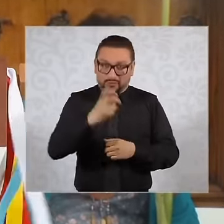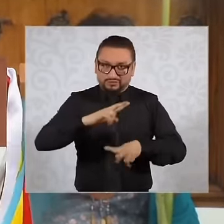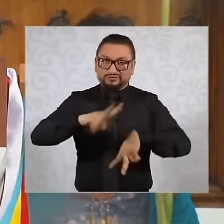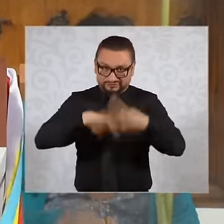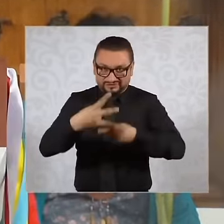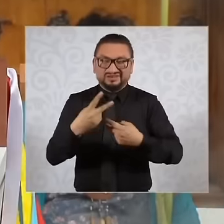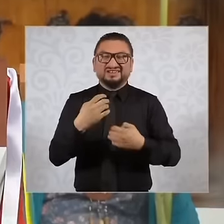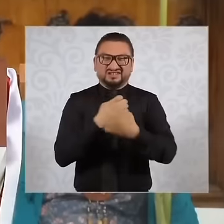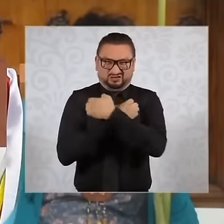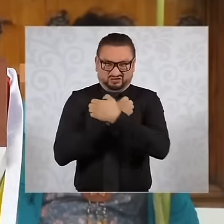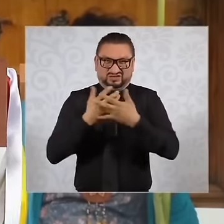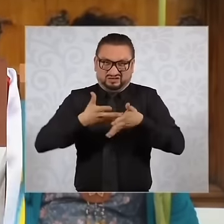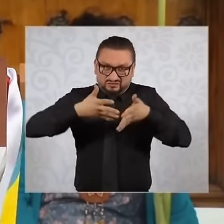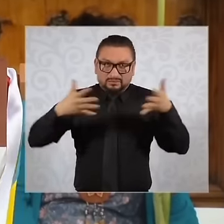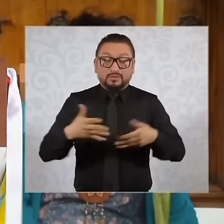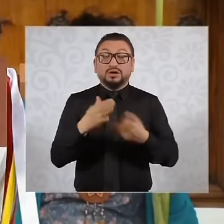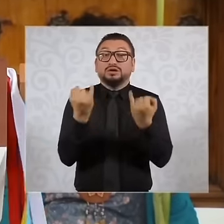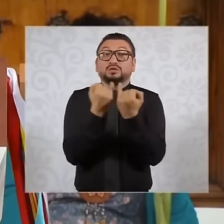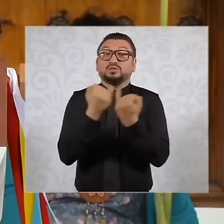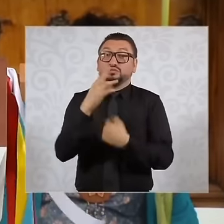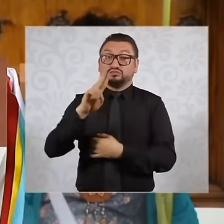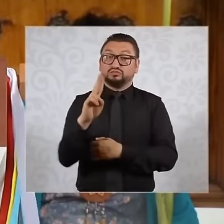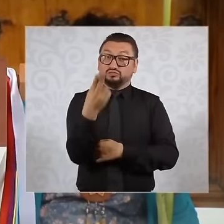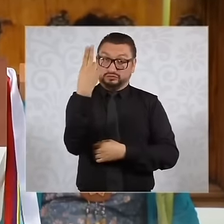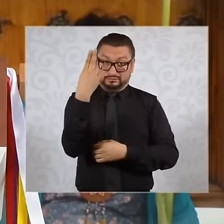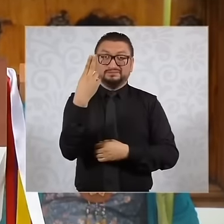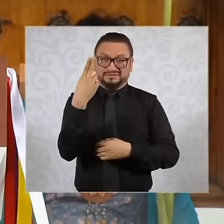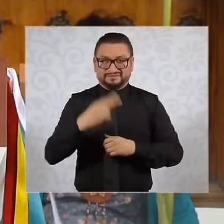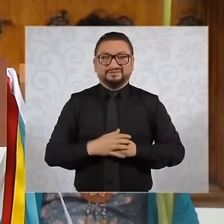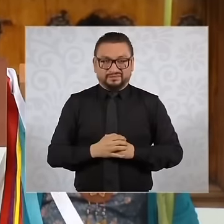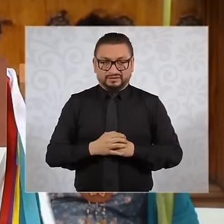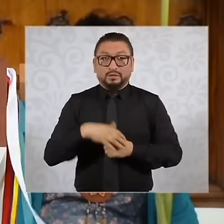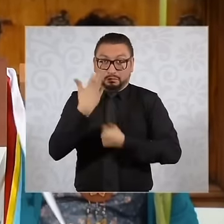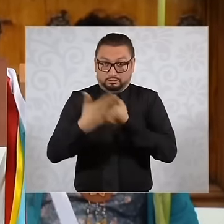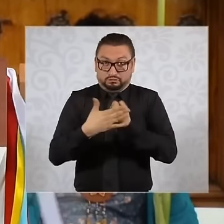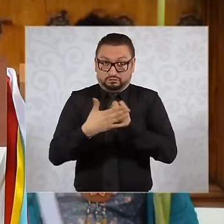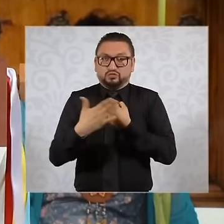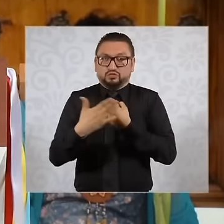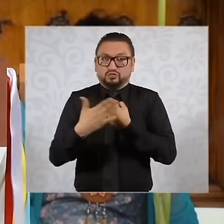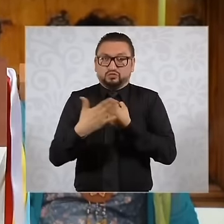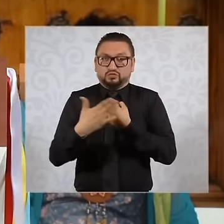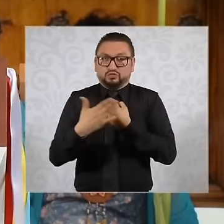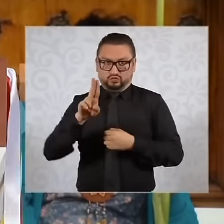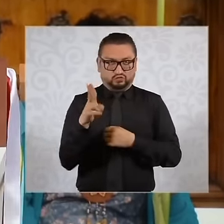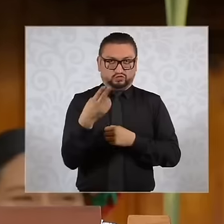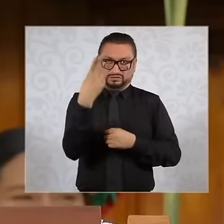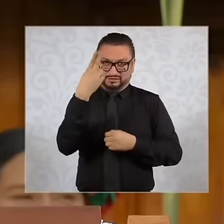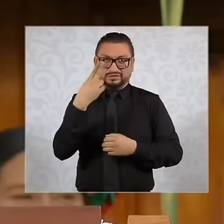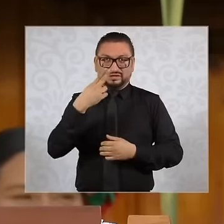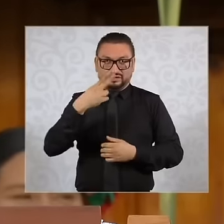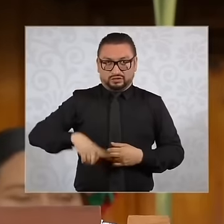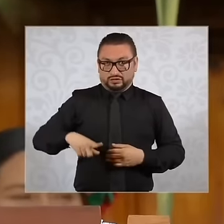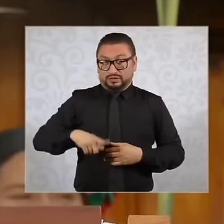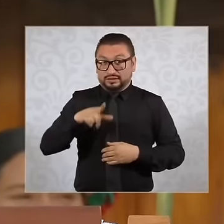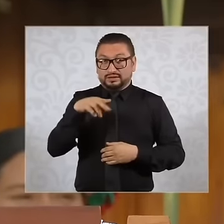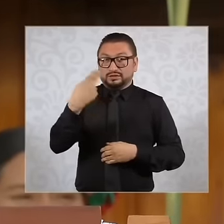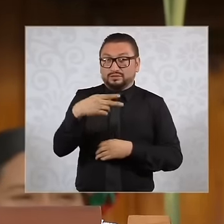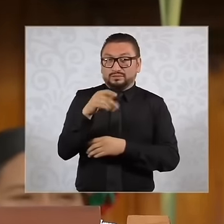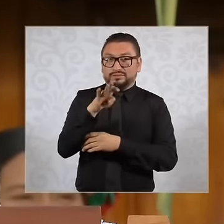la educación superior. Vamos a consolidar las universidades Benito